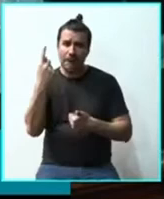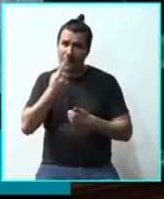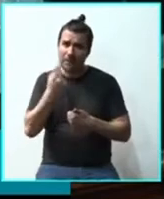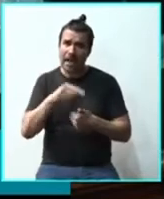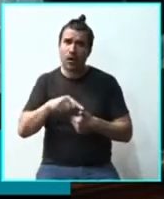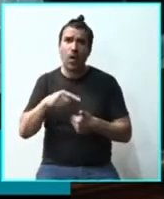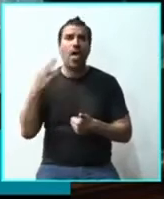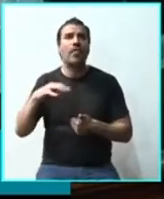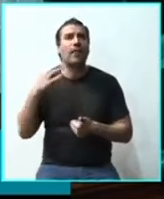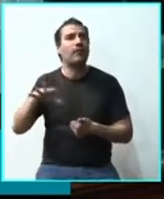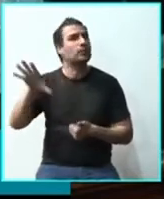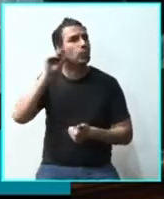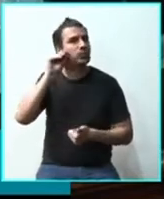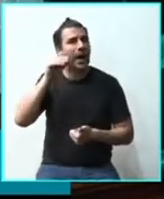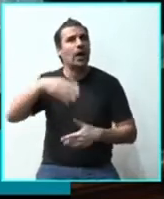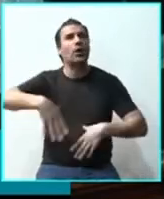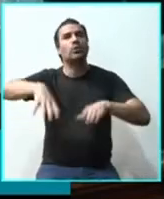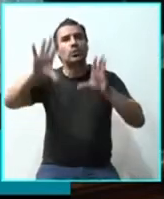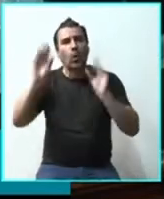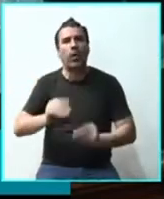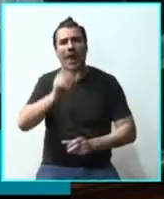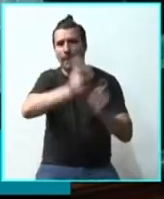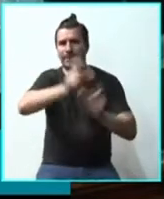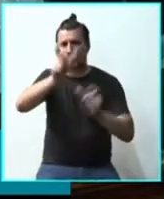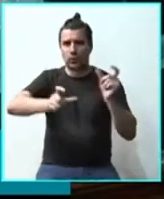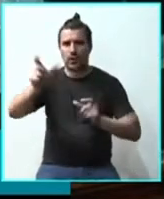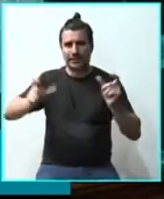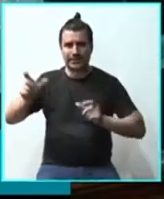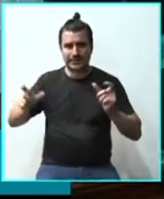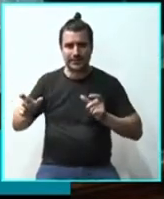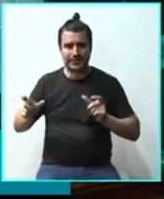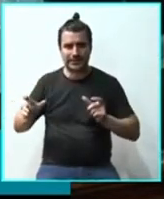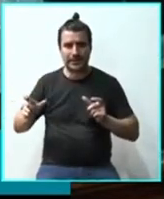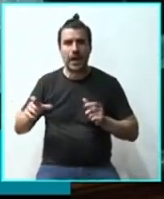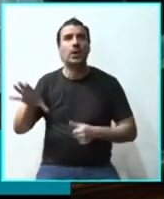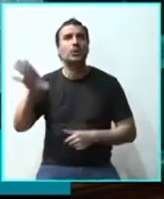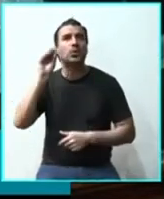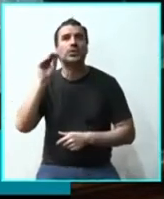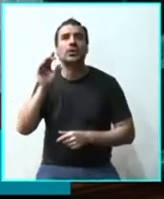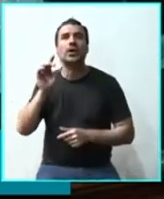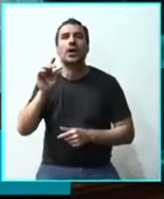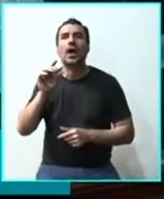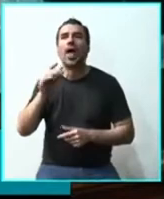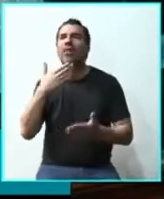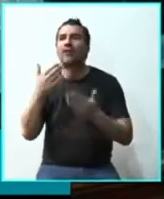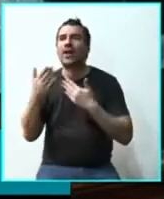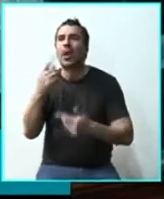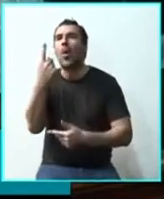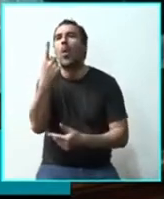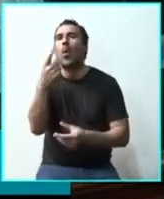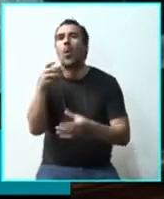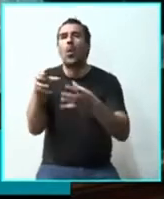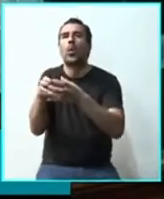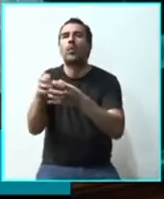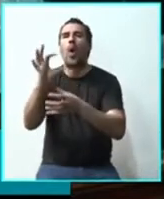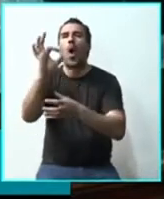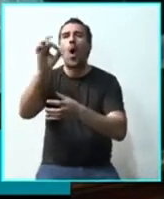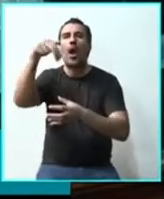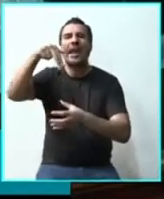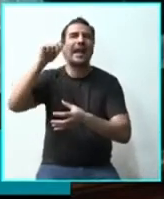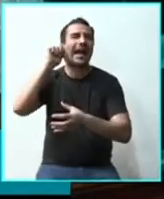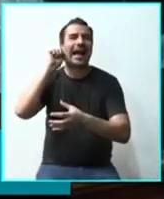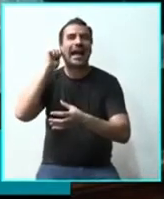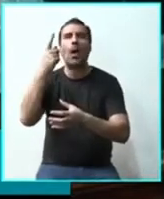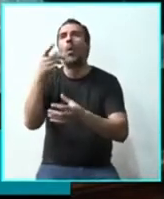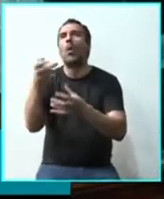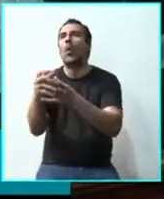toda la sociedad civil, no solamente una parte, que no era suficiente con escuchar a una organización o dos organizaciones, por más